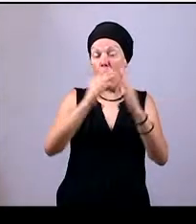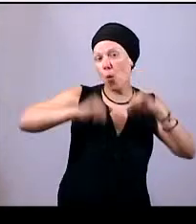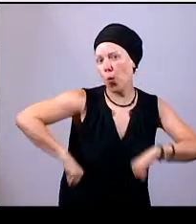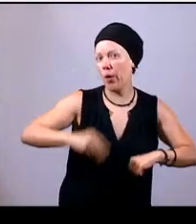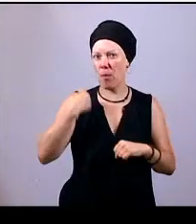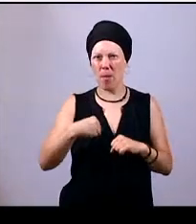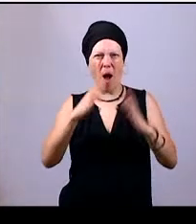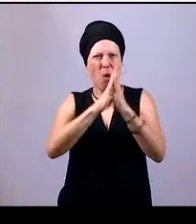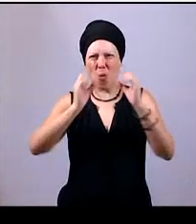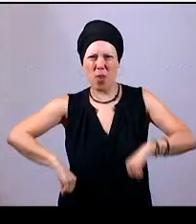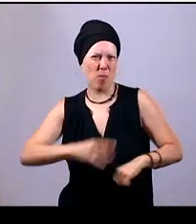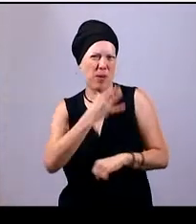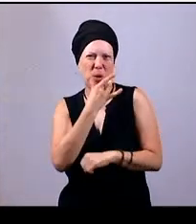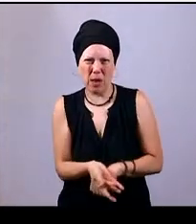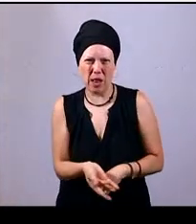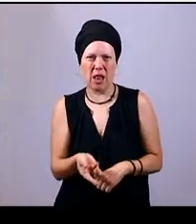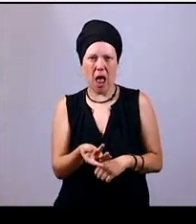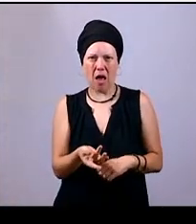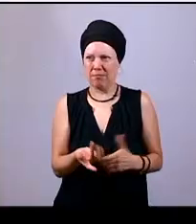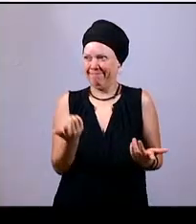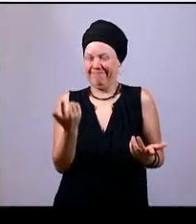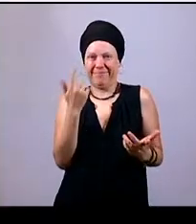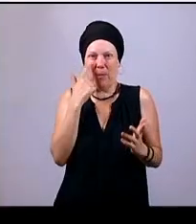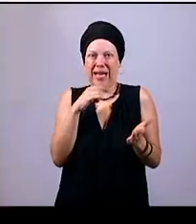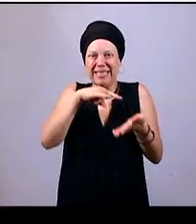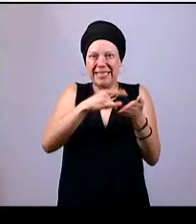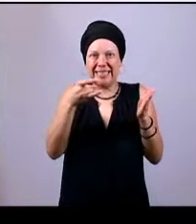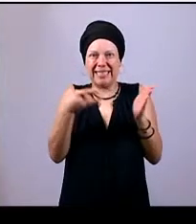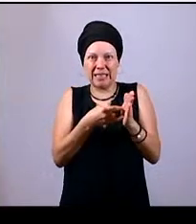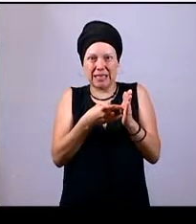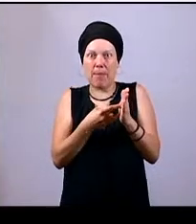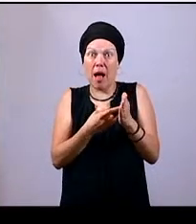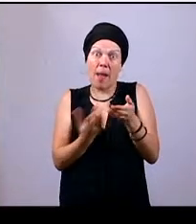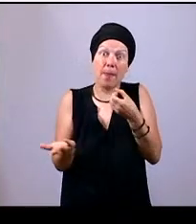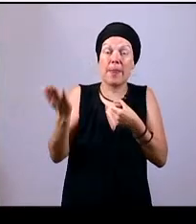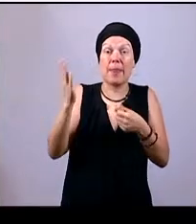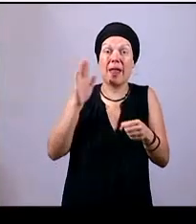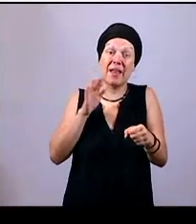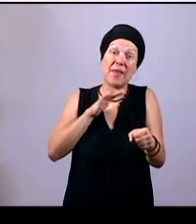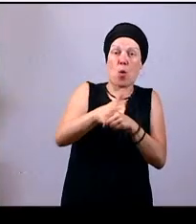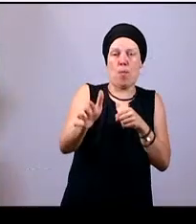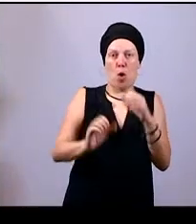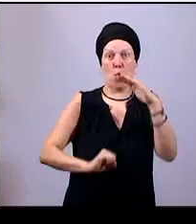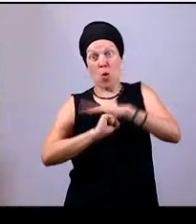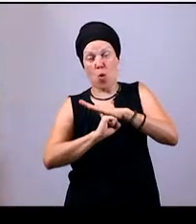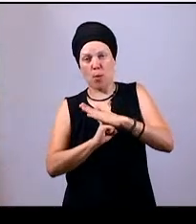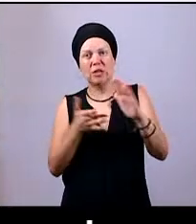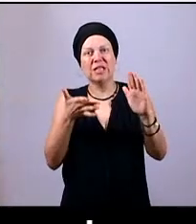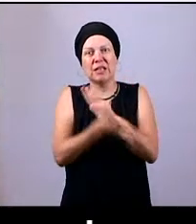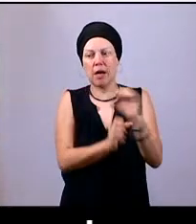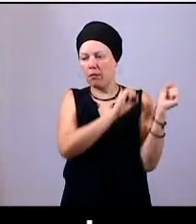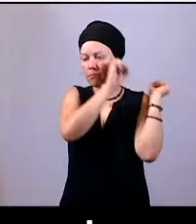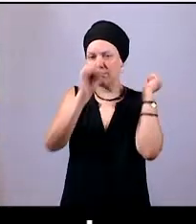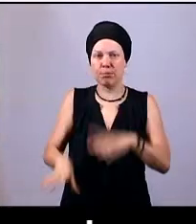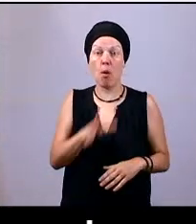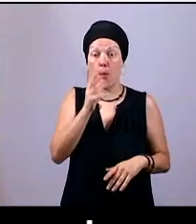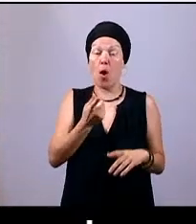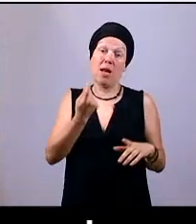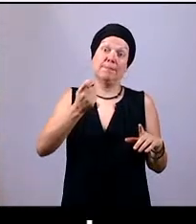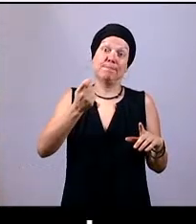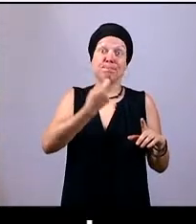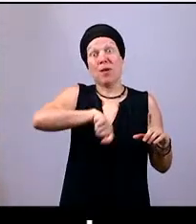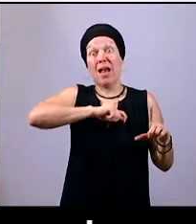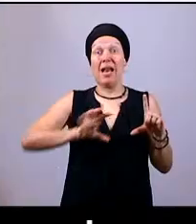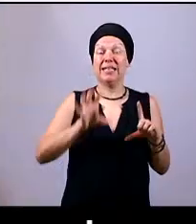la vergüenza hay claras alusiones al sistema de cupos. Y el sistema de cupos es la renuncia por parte del Estado